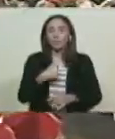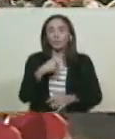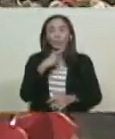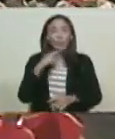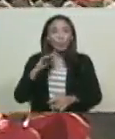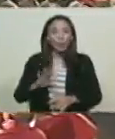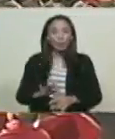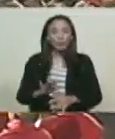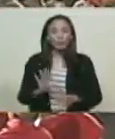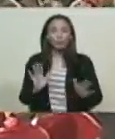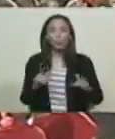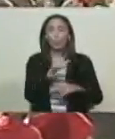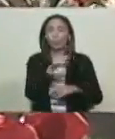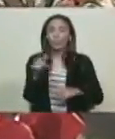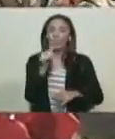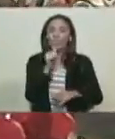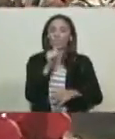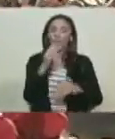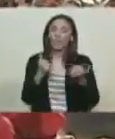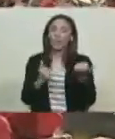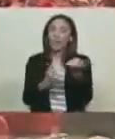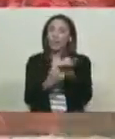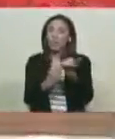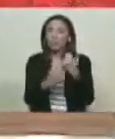algo, yo